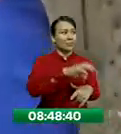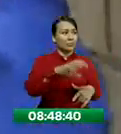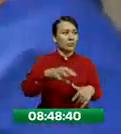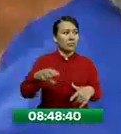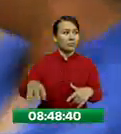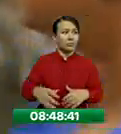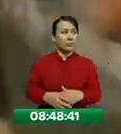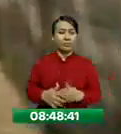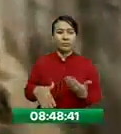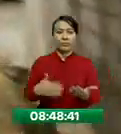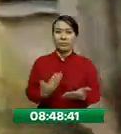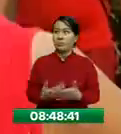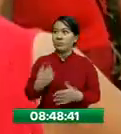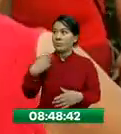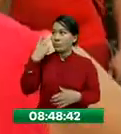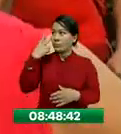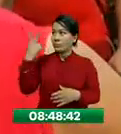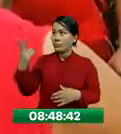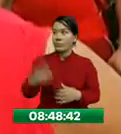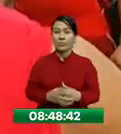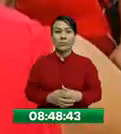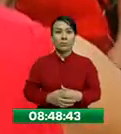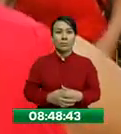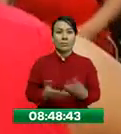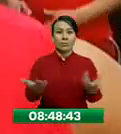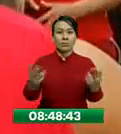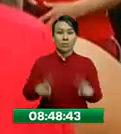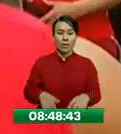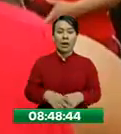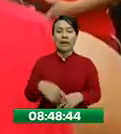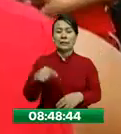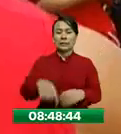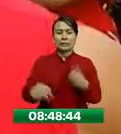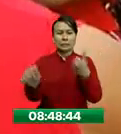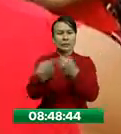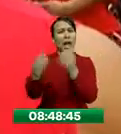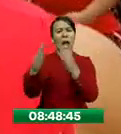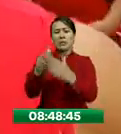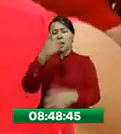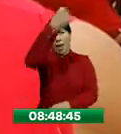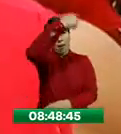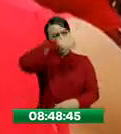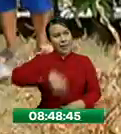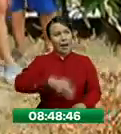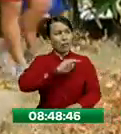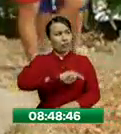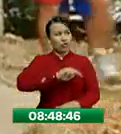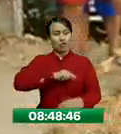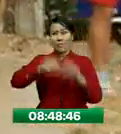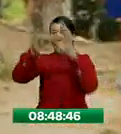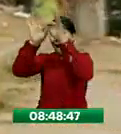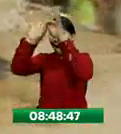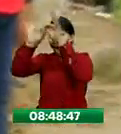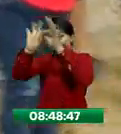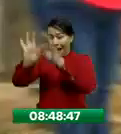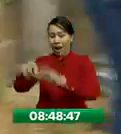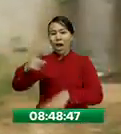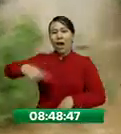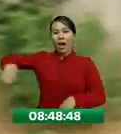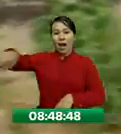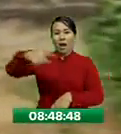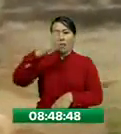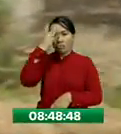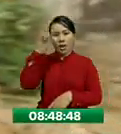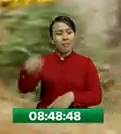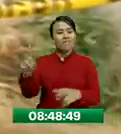vengan a ver qué hacen con esta casa, porque la verdad no podemos continuar así. El suceso alteró a este